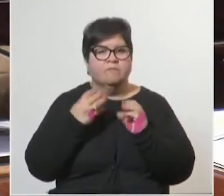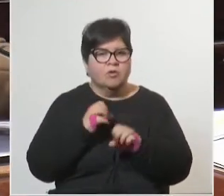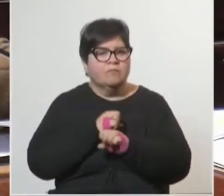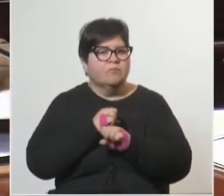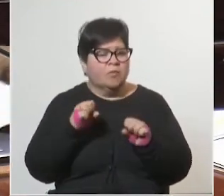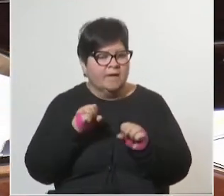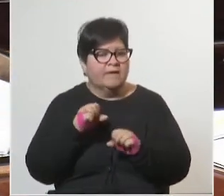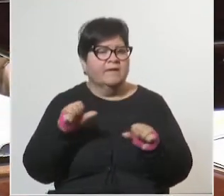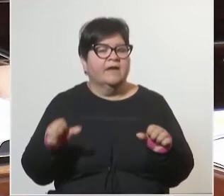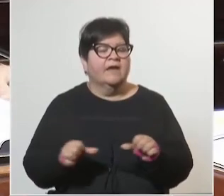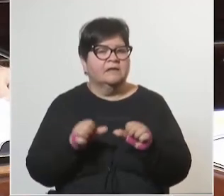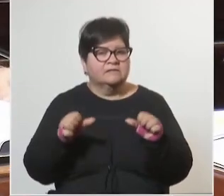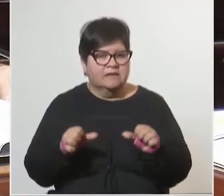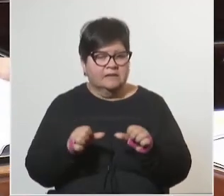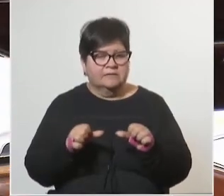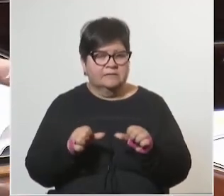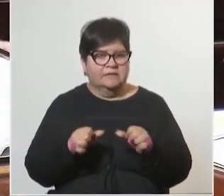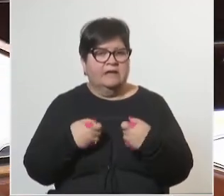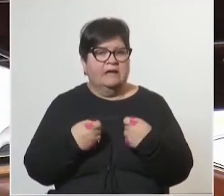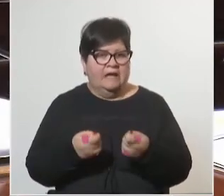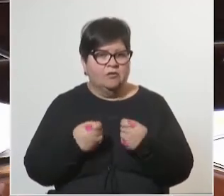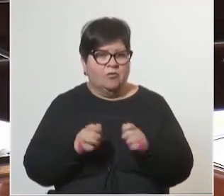casos.